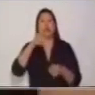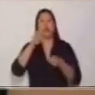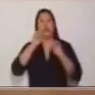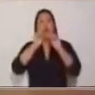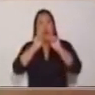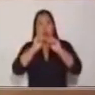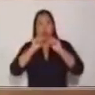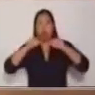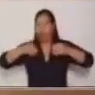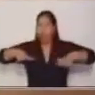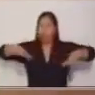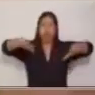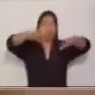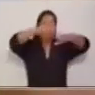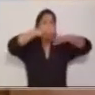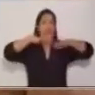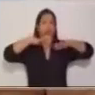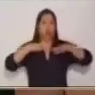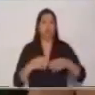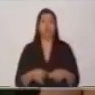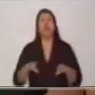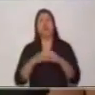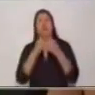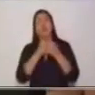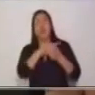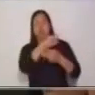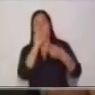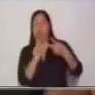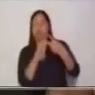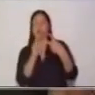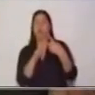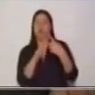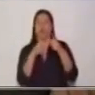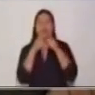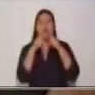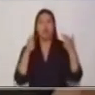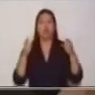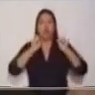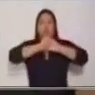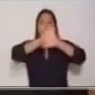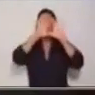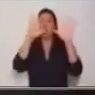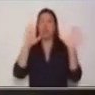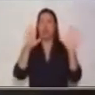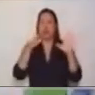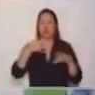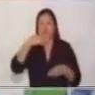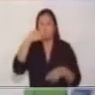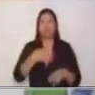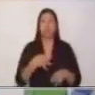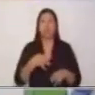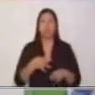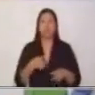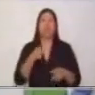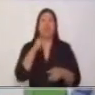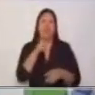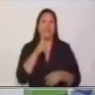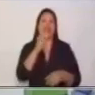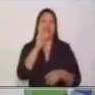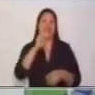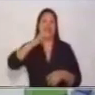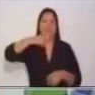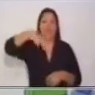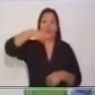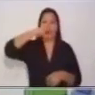Luego tenemos un lenguaje claro y conciso, es decir, el significado denotativo. No